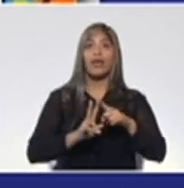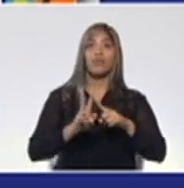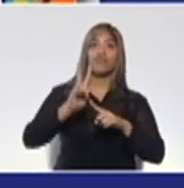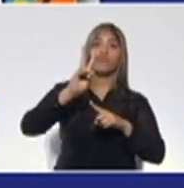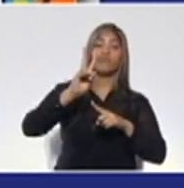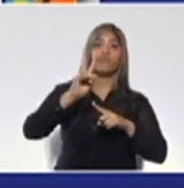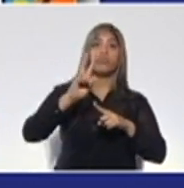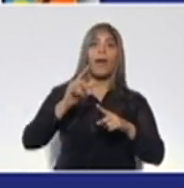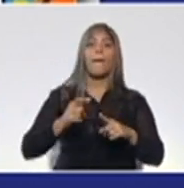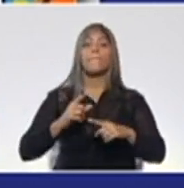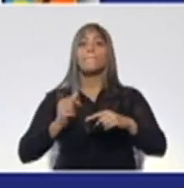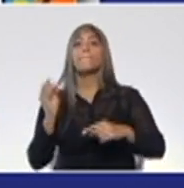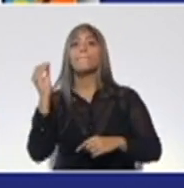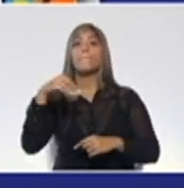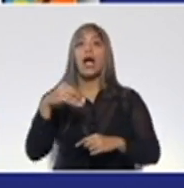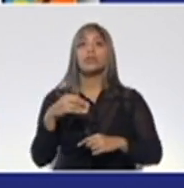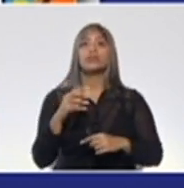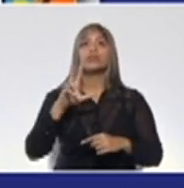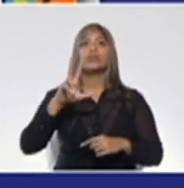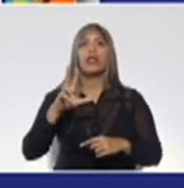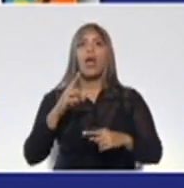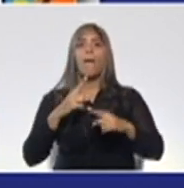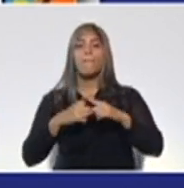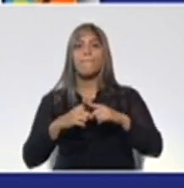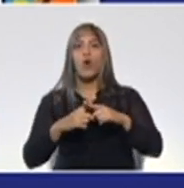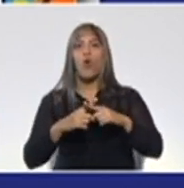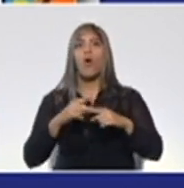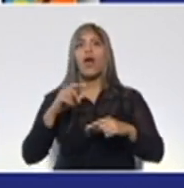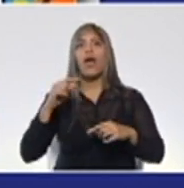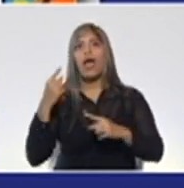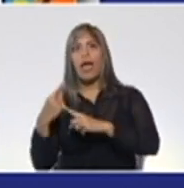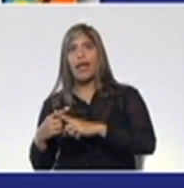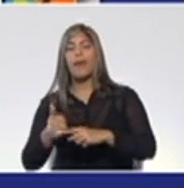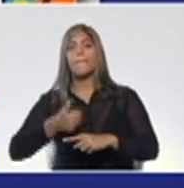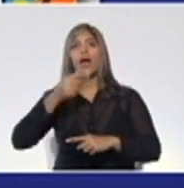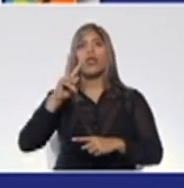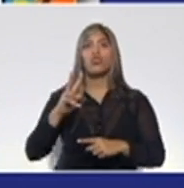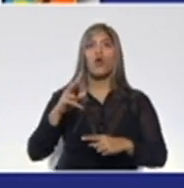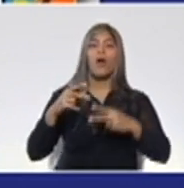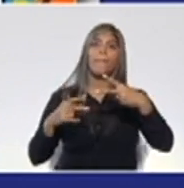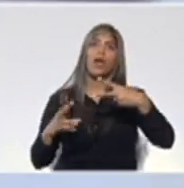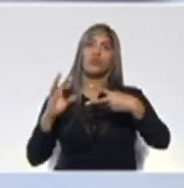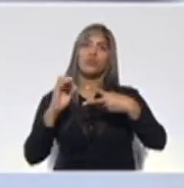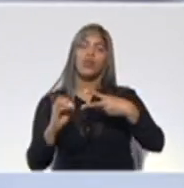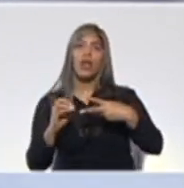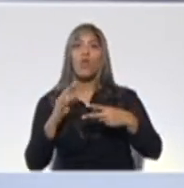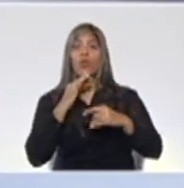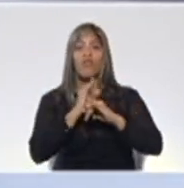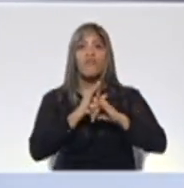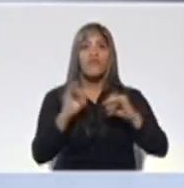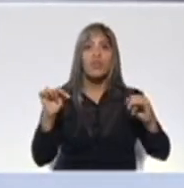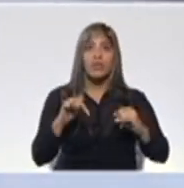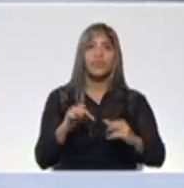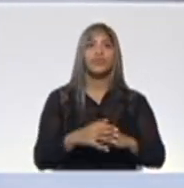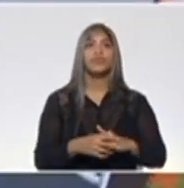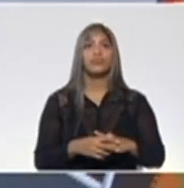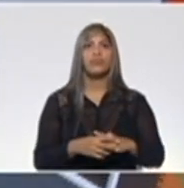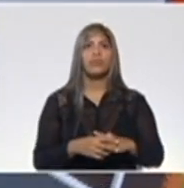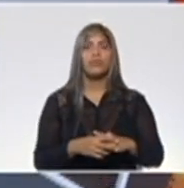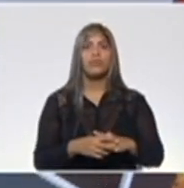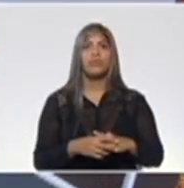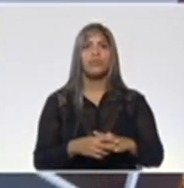3 por x más 2 menor que 0. Ya para el cierre del segmento,